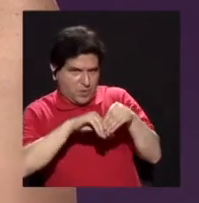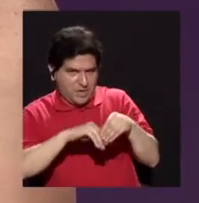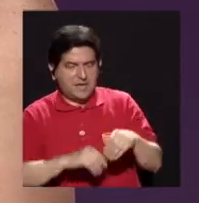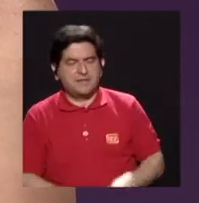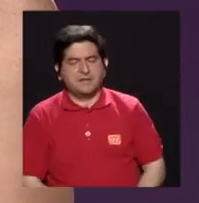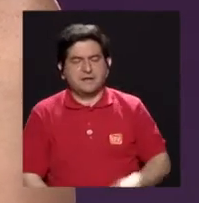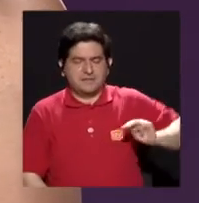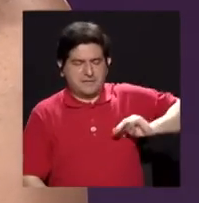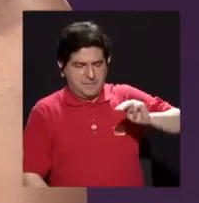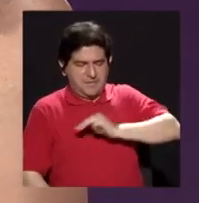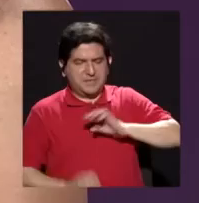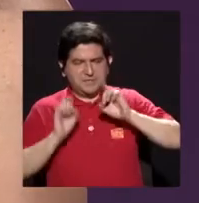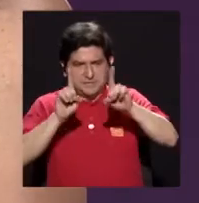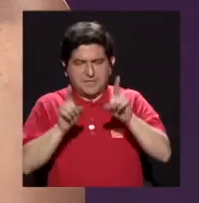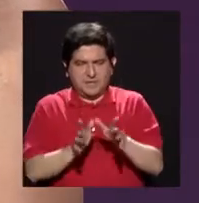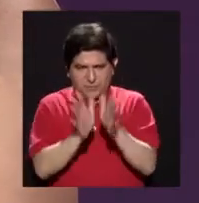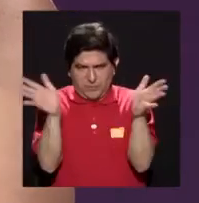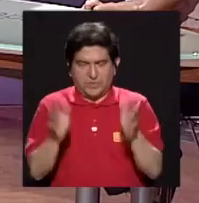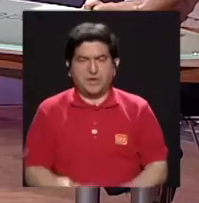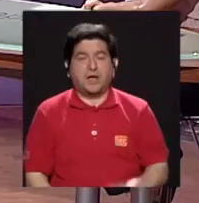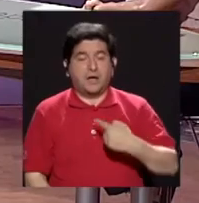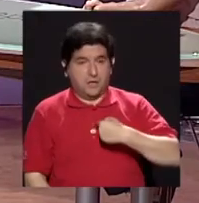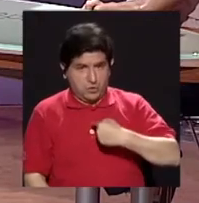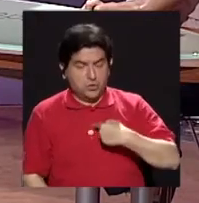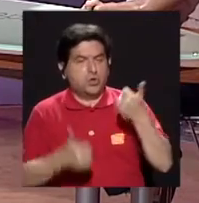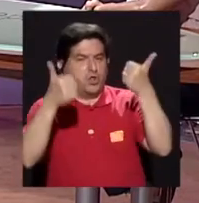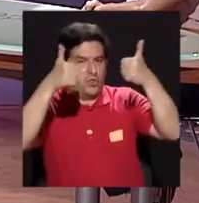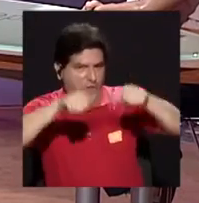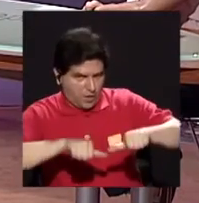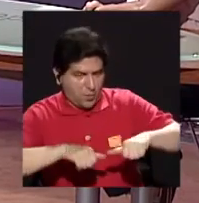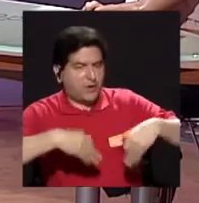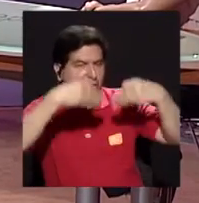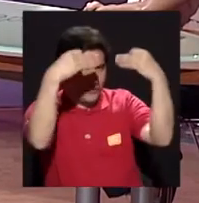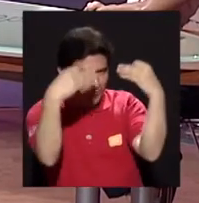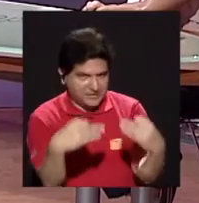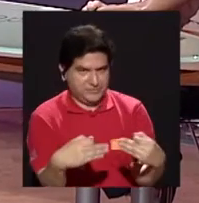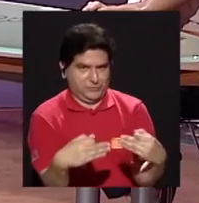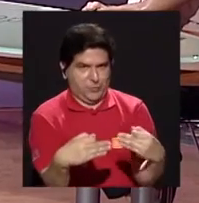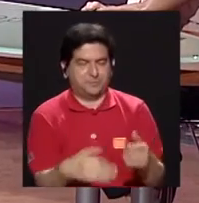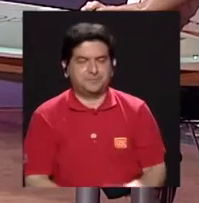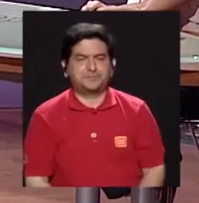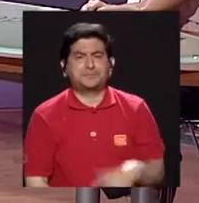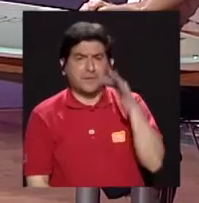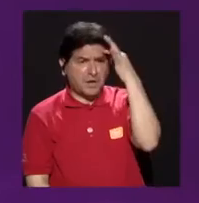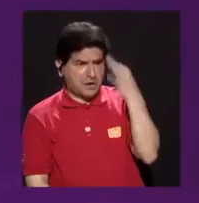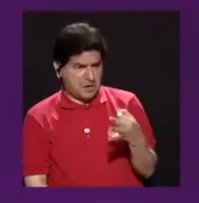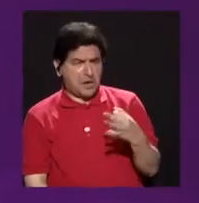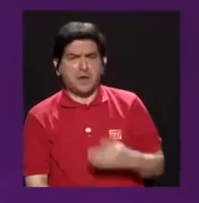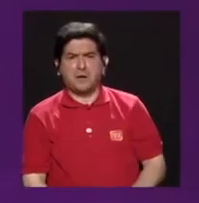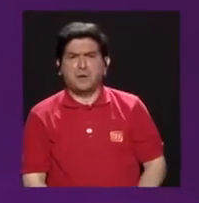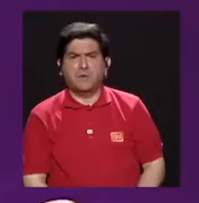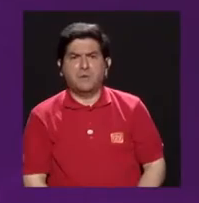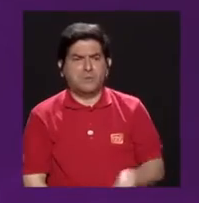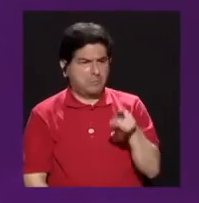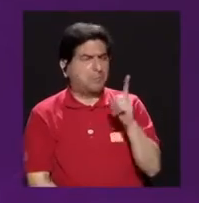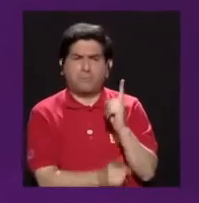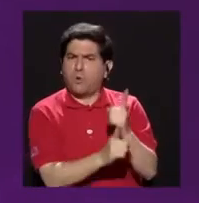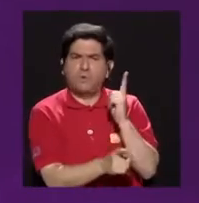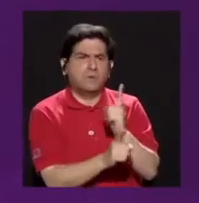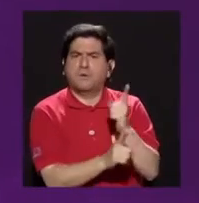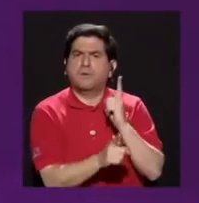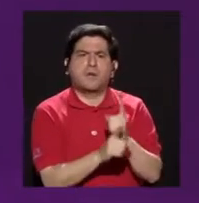el Ministerio de Educación. Yo estoy totalmente de acuerdo con la directriz, o sea, me parece absolutamente